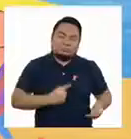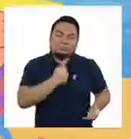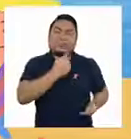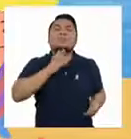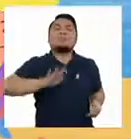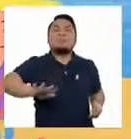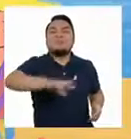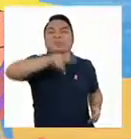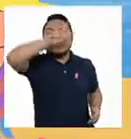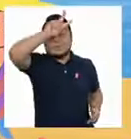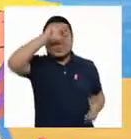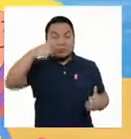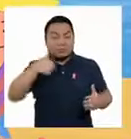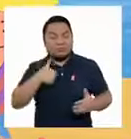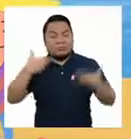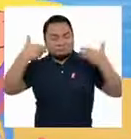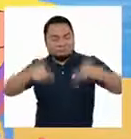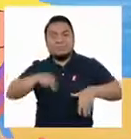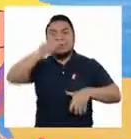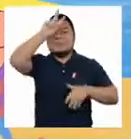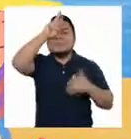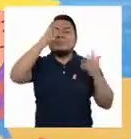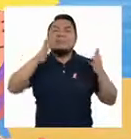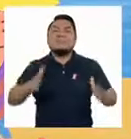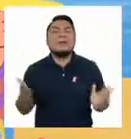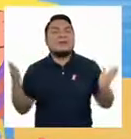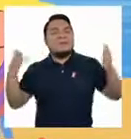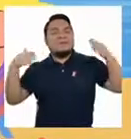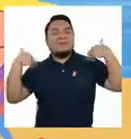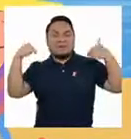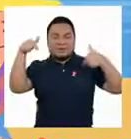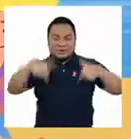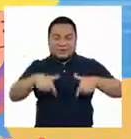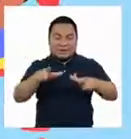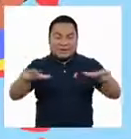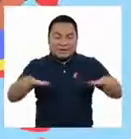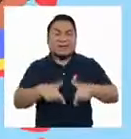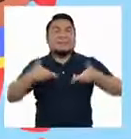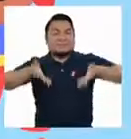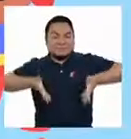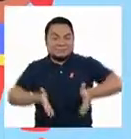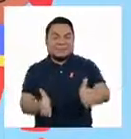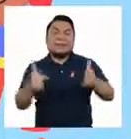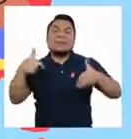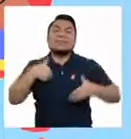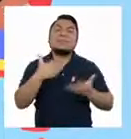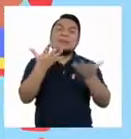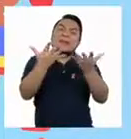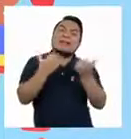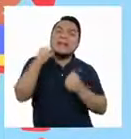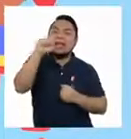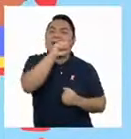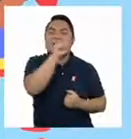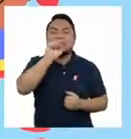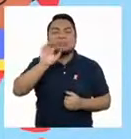a mi país. Soy peruano, soy feliz, es mi tierra que nací. Hoy quiero